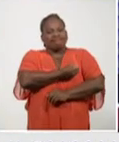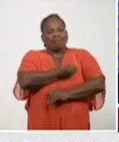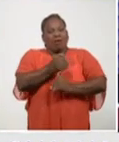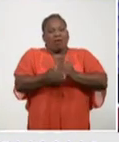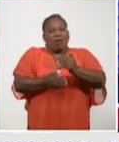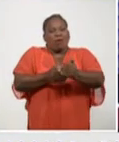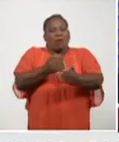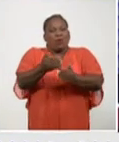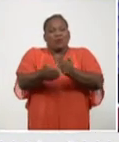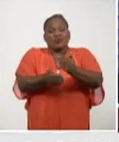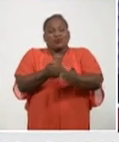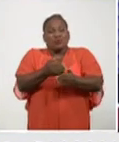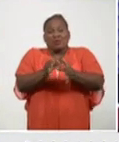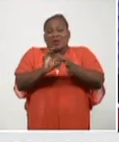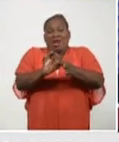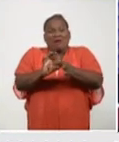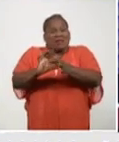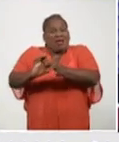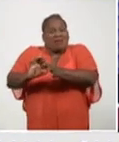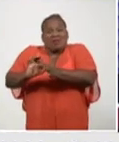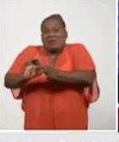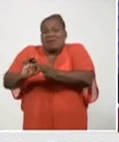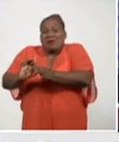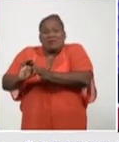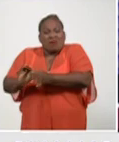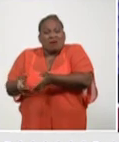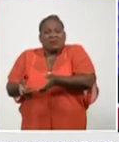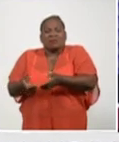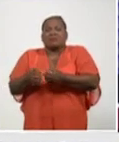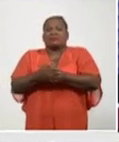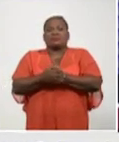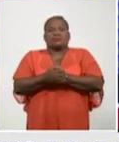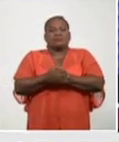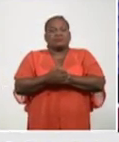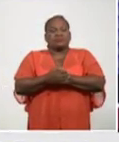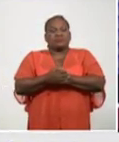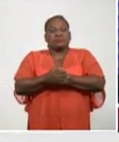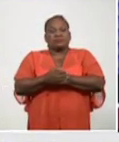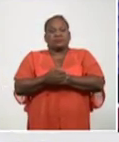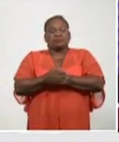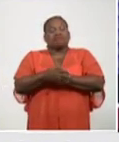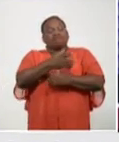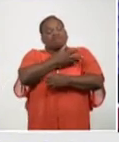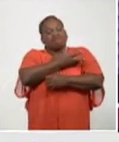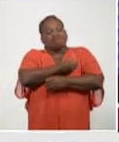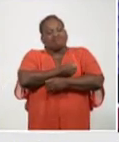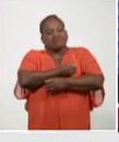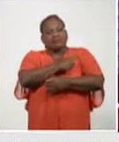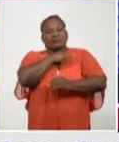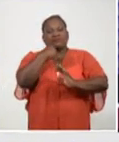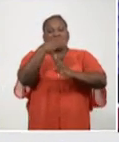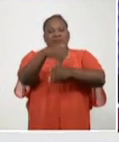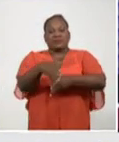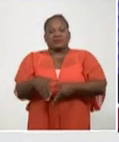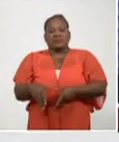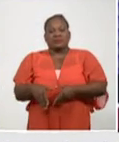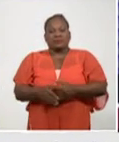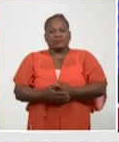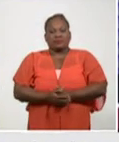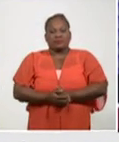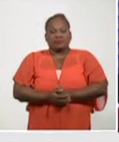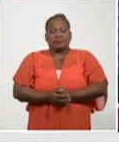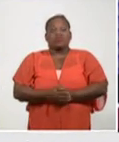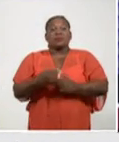un empeoramiento clínico, gasométrico y radiológico. Y lamentablemente hace una